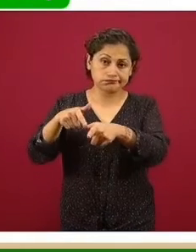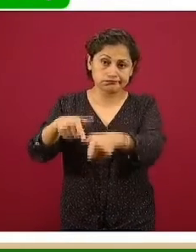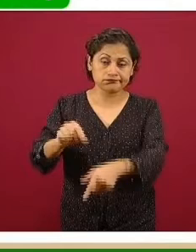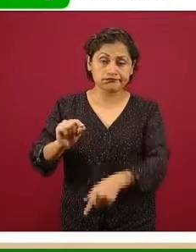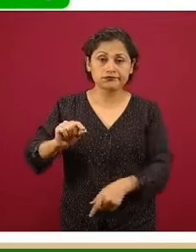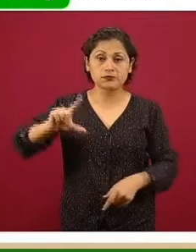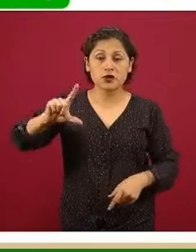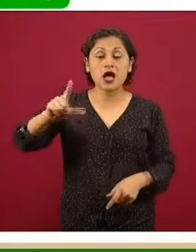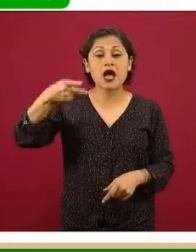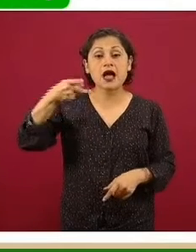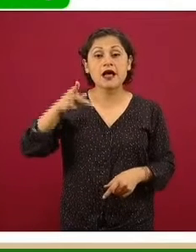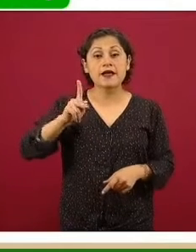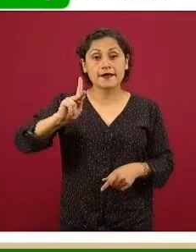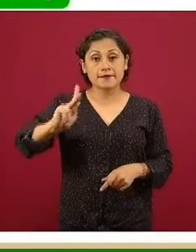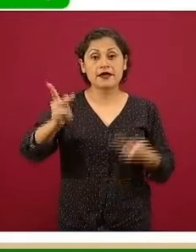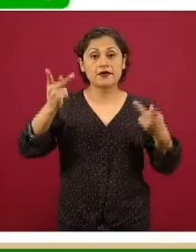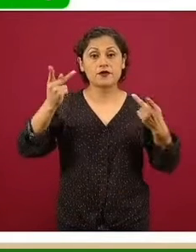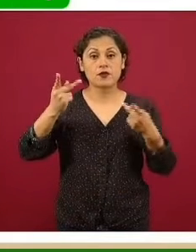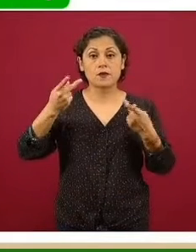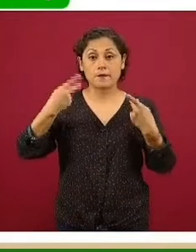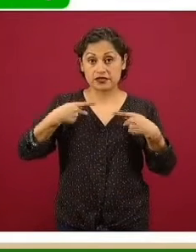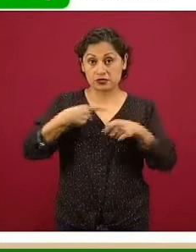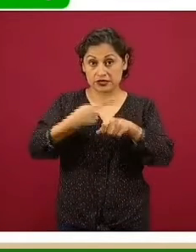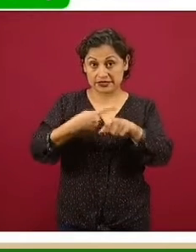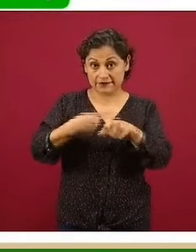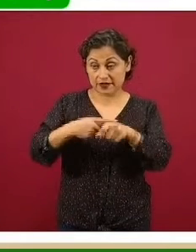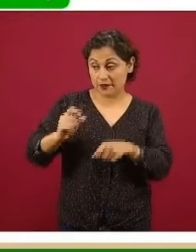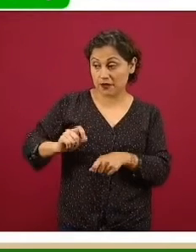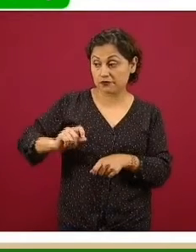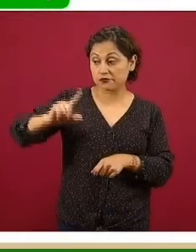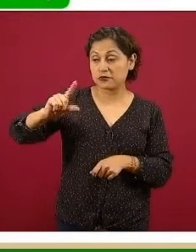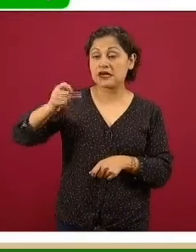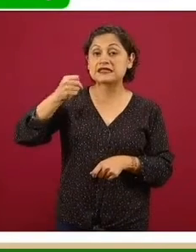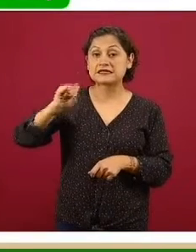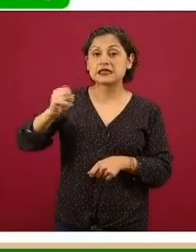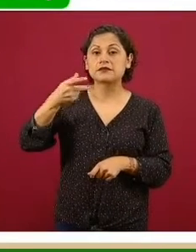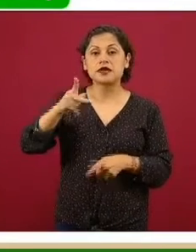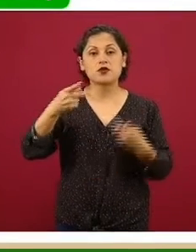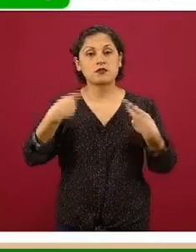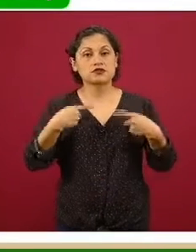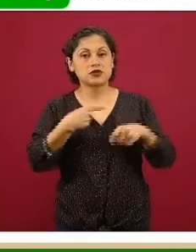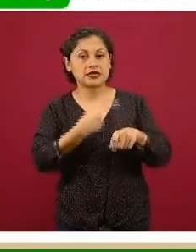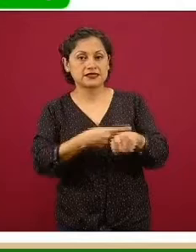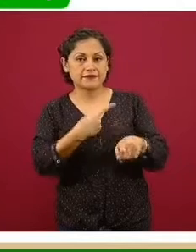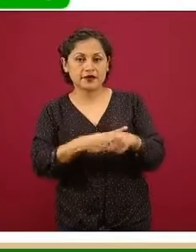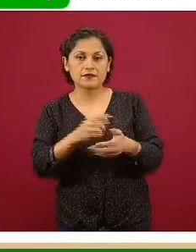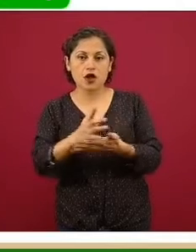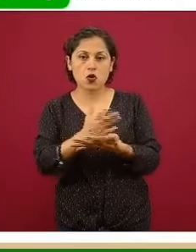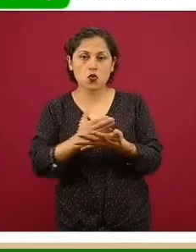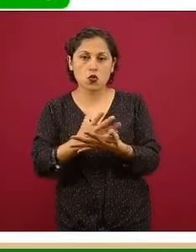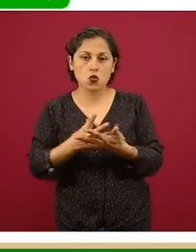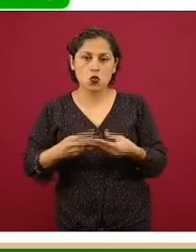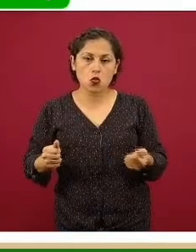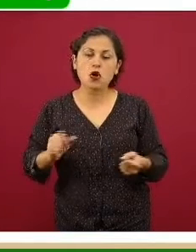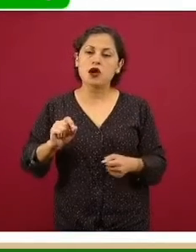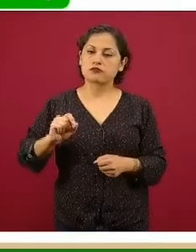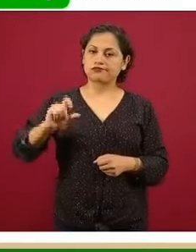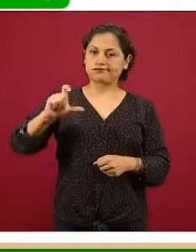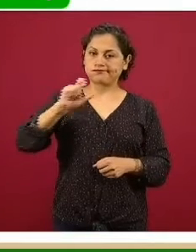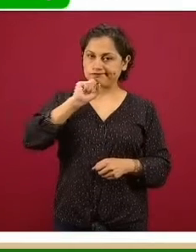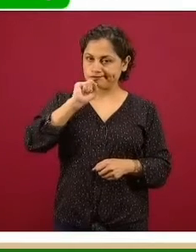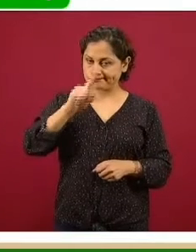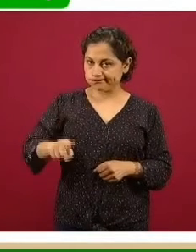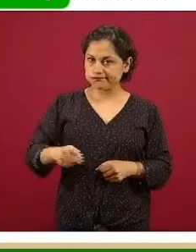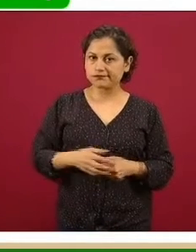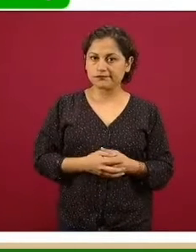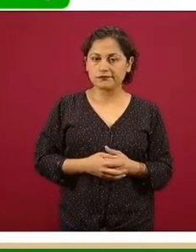incrementándose. Sin embargo, en la medida que los casos se han ido incrementando, también las personas se han ido recuperando, un incremento del 30% también en las